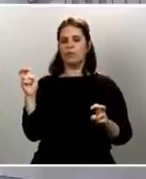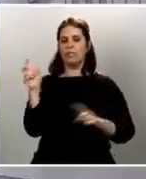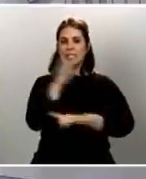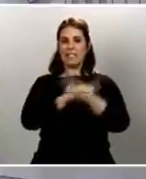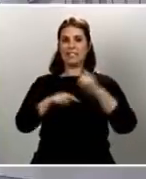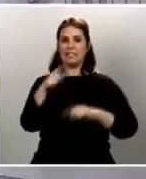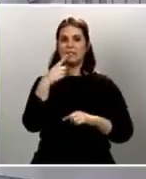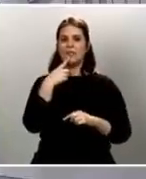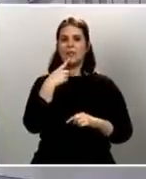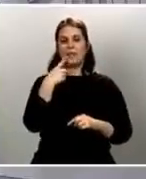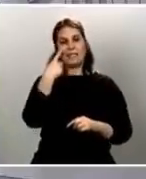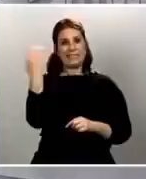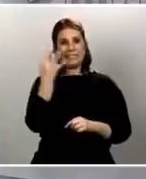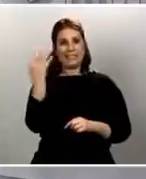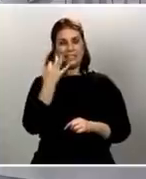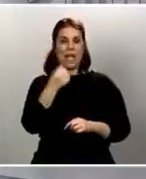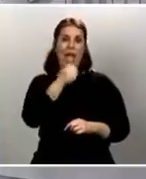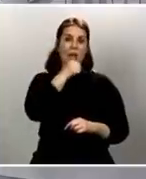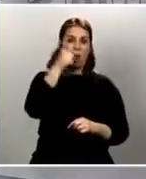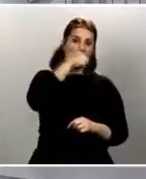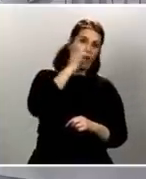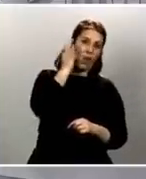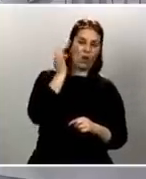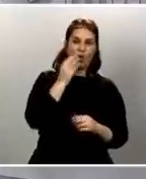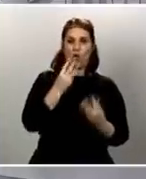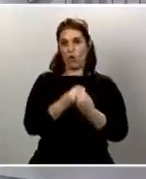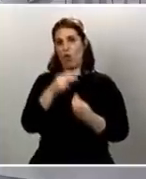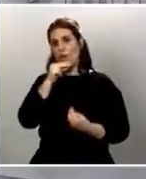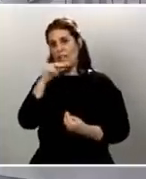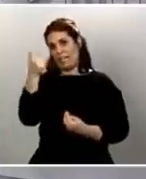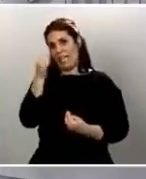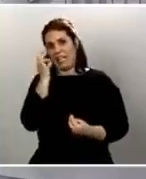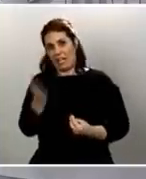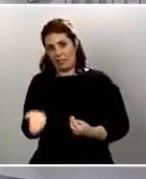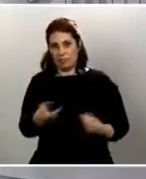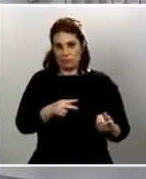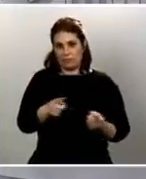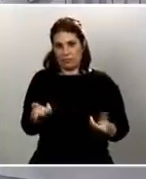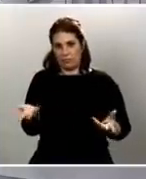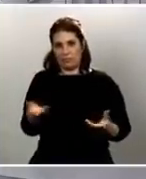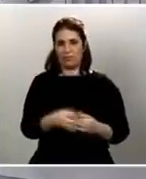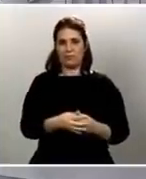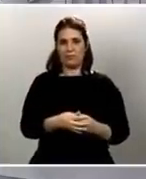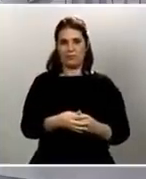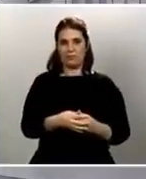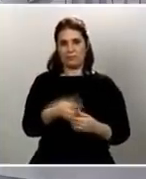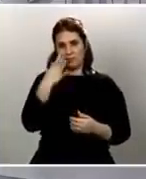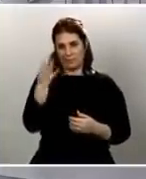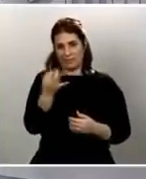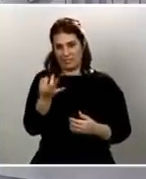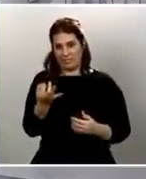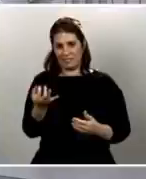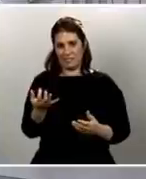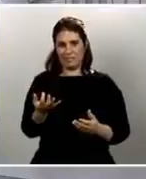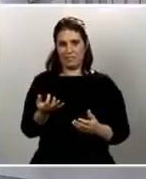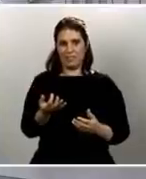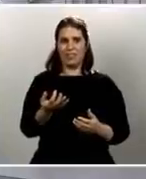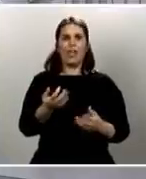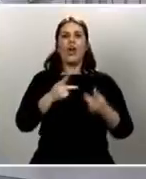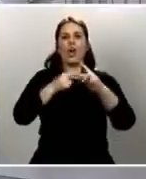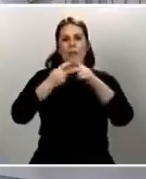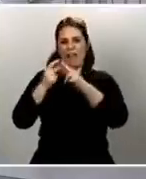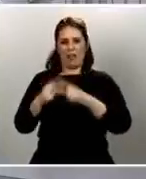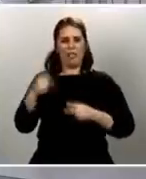-nieto, abuela-nieta, o abuelo-nieta y abuelo... Todas as combinacións posibles.